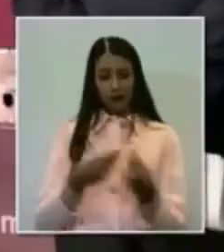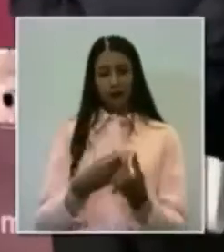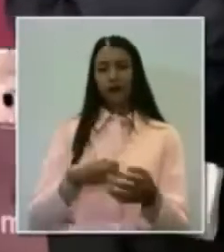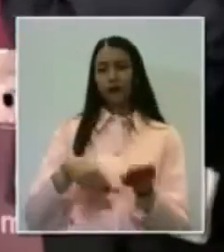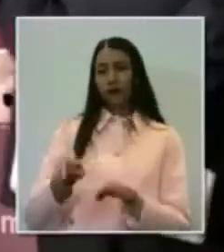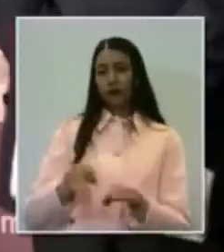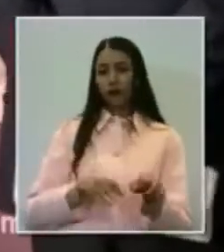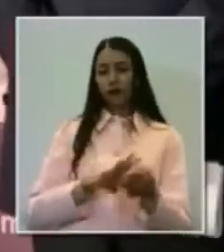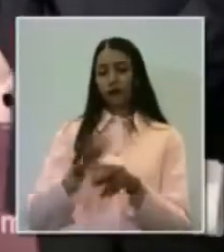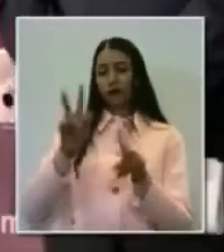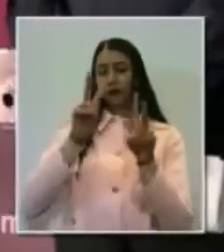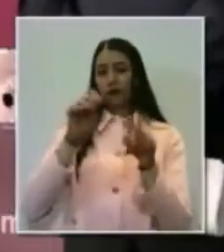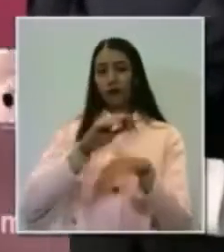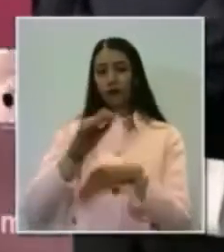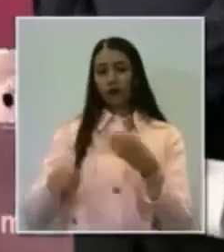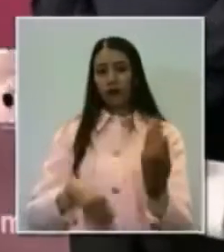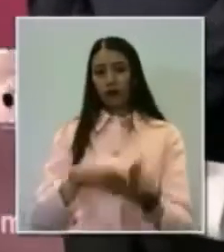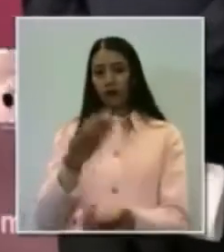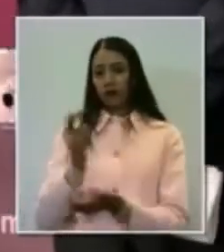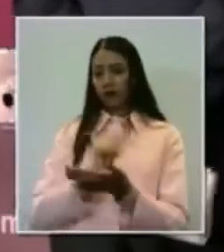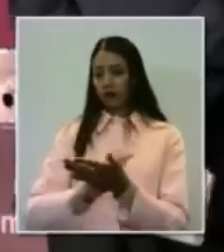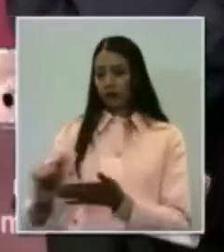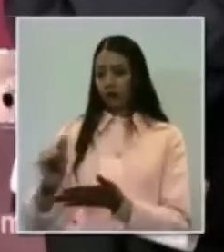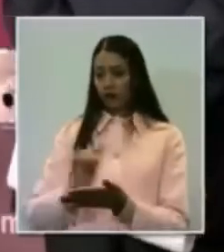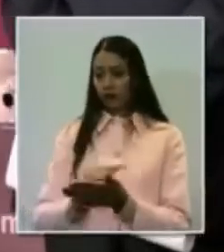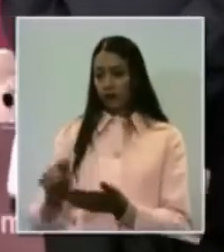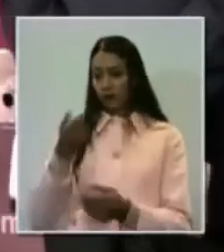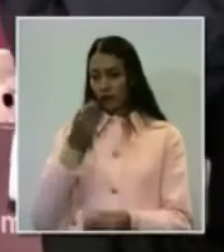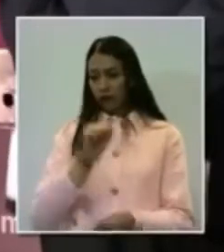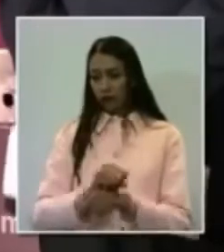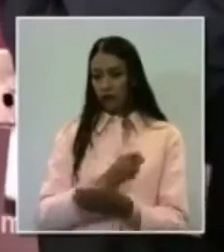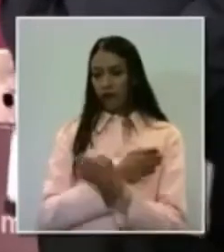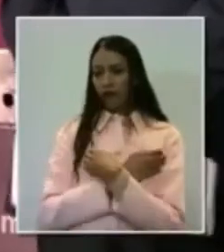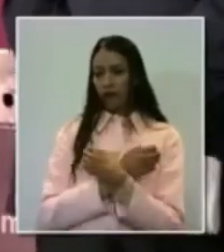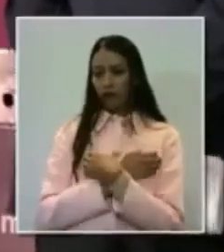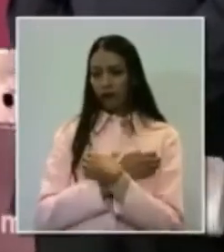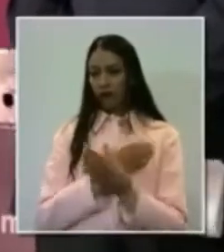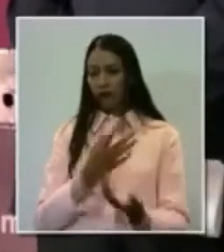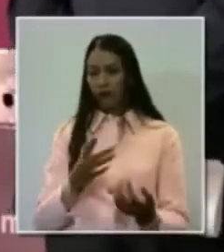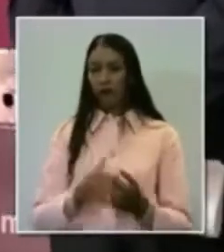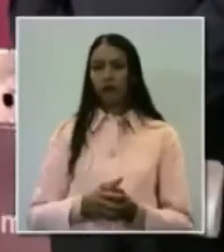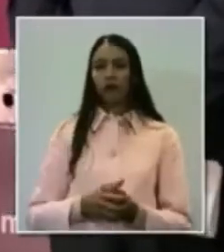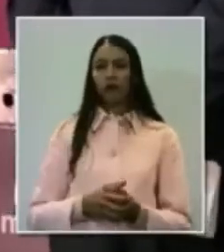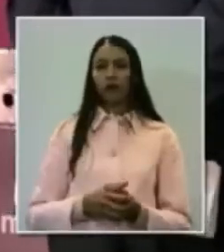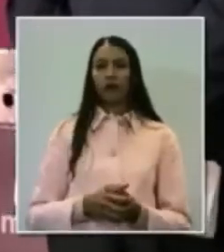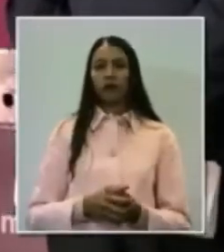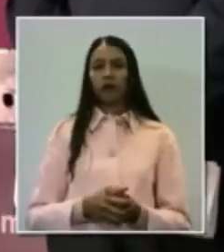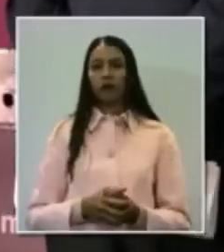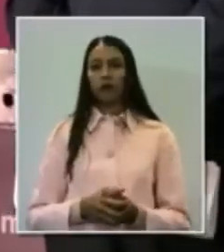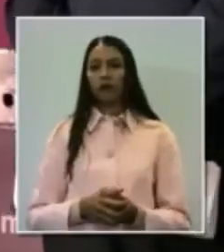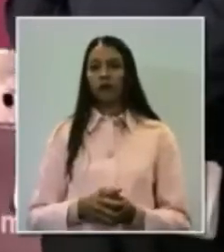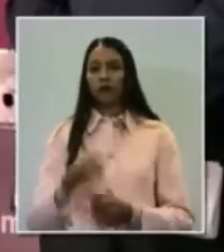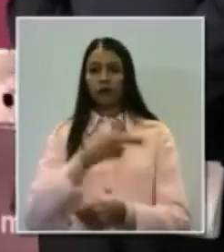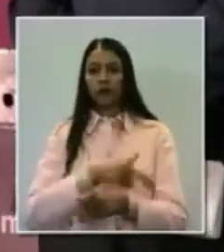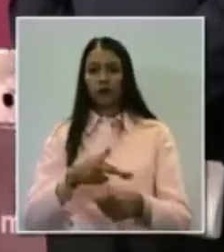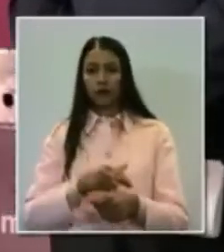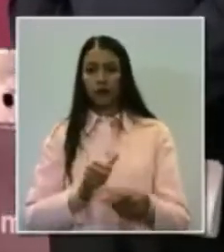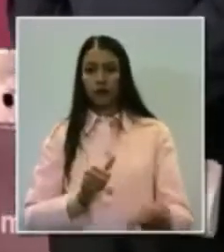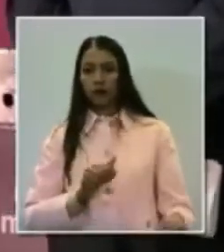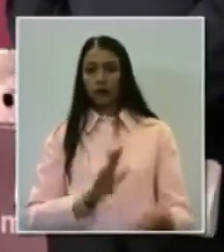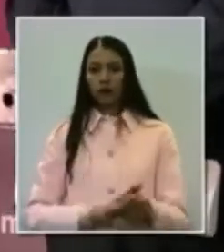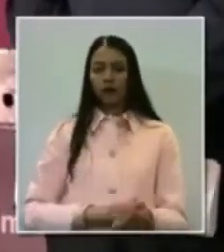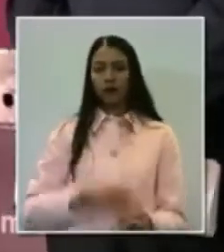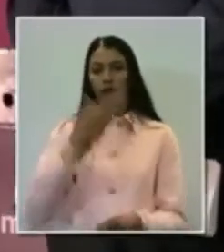que ver con toda la limpieza de la Secretaría de Educación, hablando en términos de los procesos